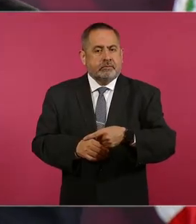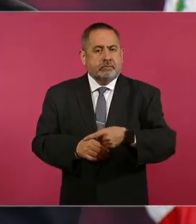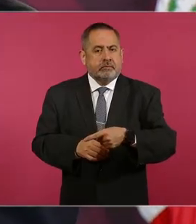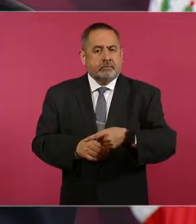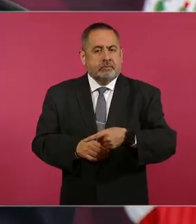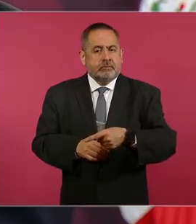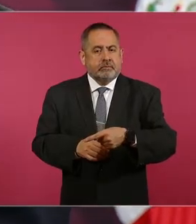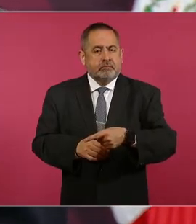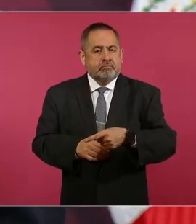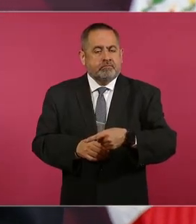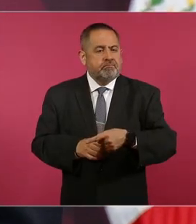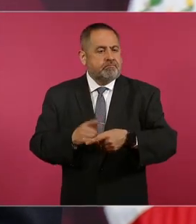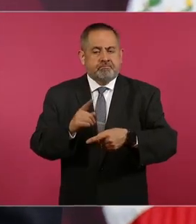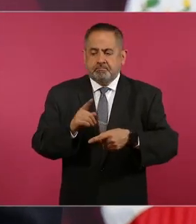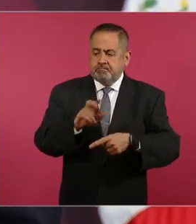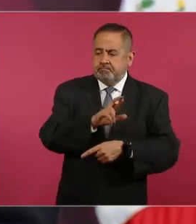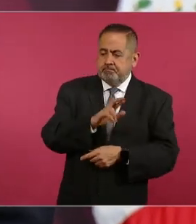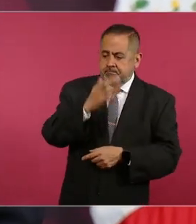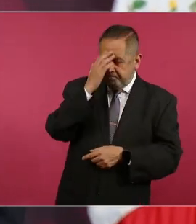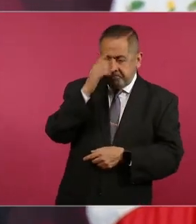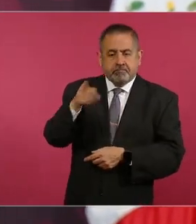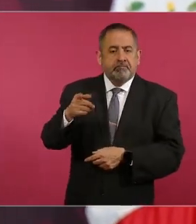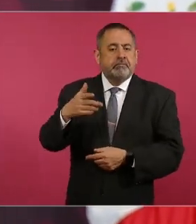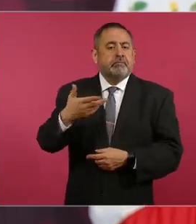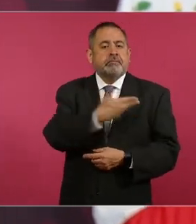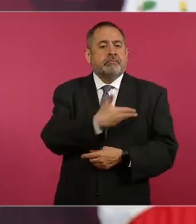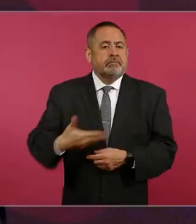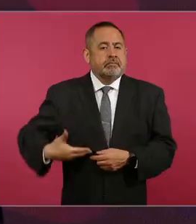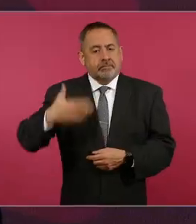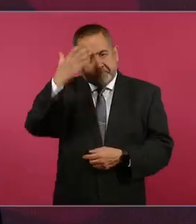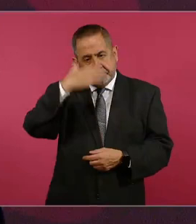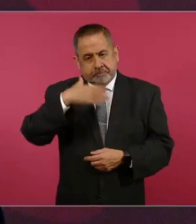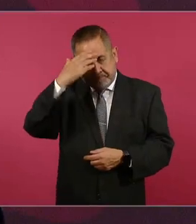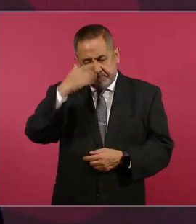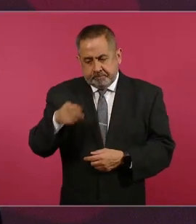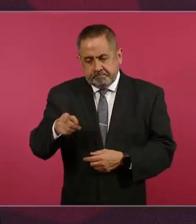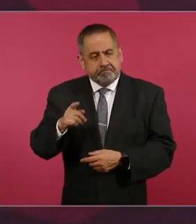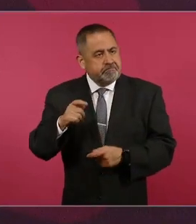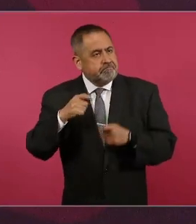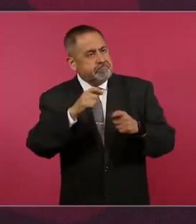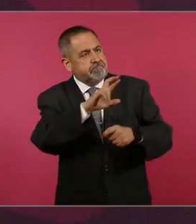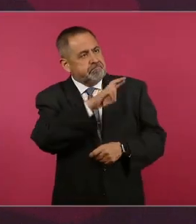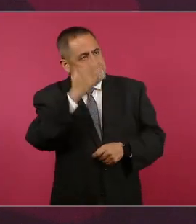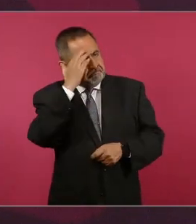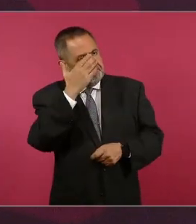pues un reconocimiento del presidente Cárdenas en su momento al presidente Roosevelt.